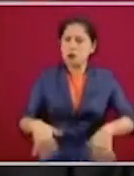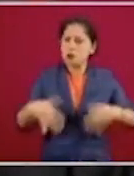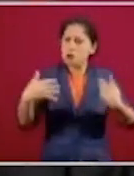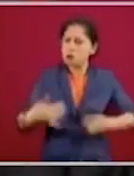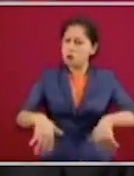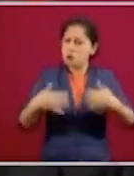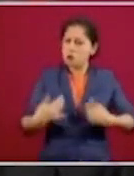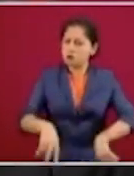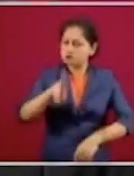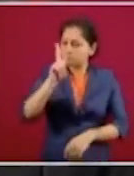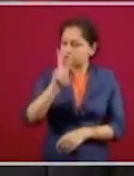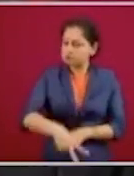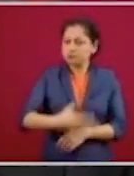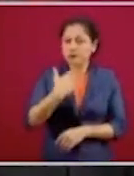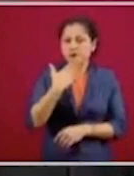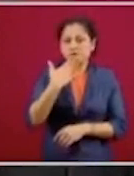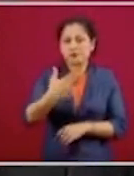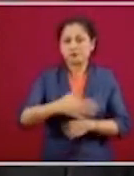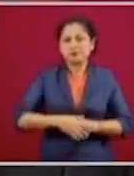sin